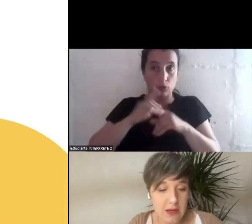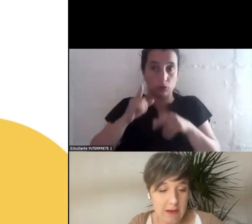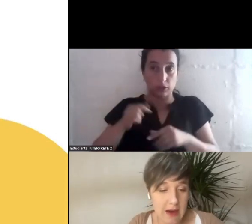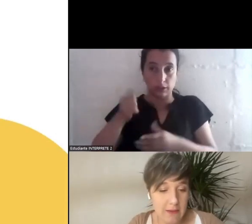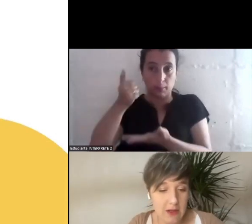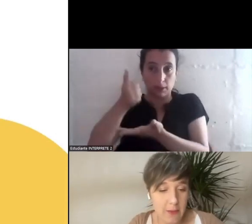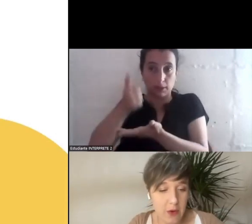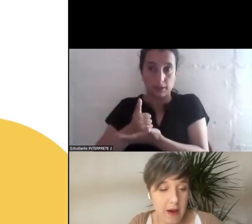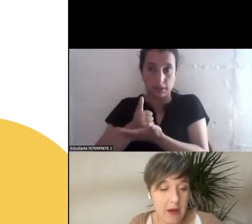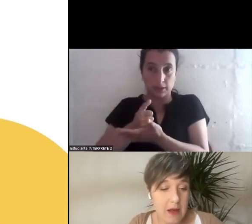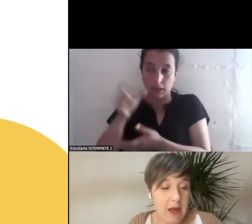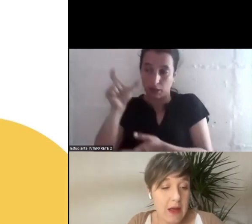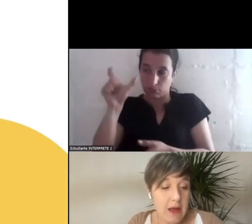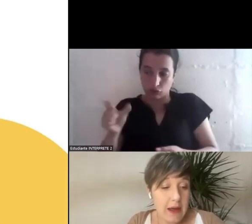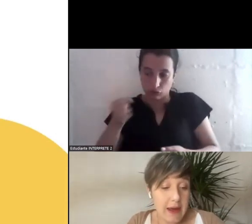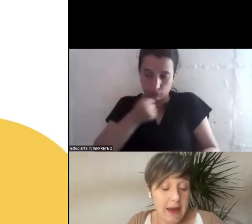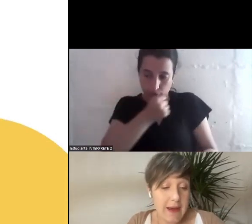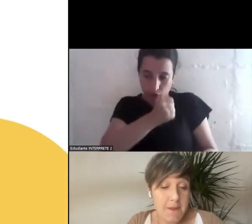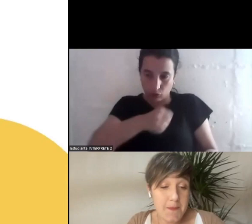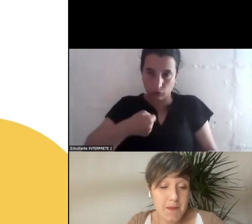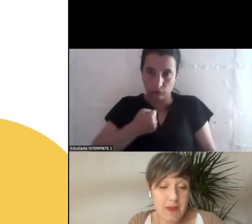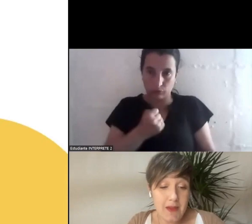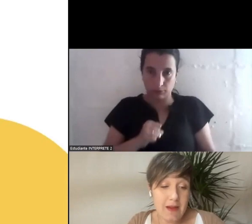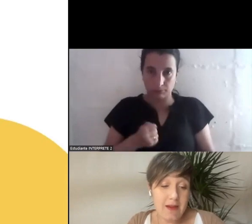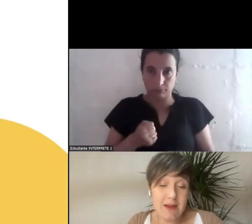amniótico y se lleva a cabo esta prueba.